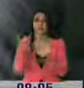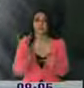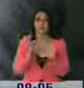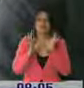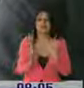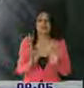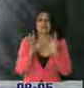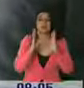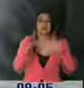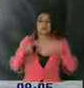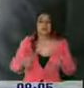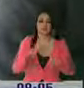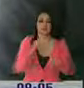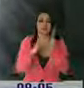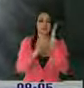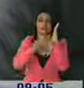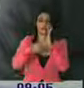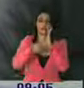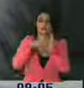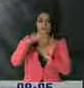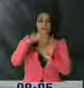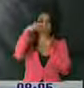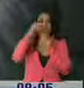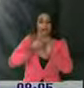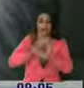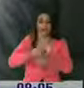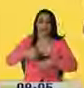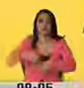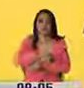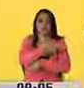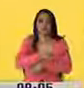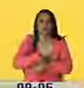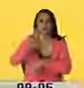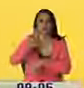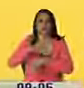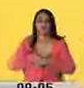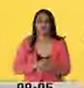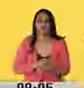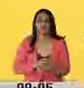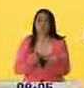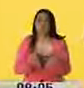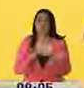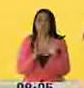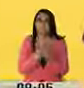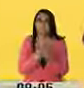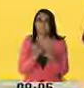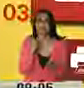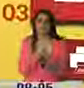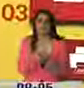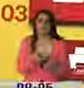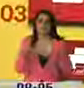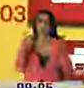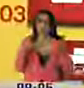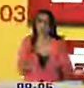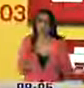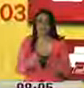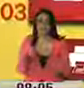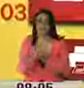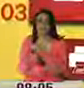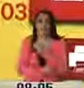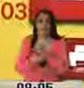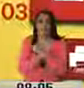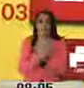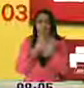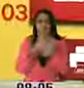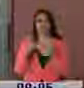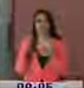podamos atender aquí en la agencia principal ubicada en la Amazonas y Naciones Unidas. Es importante destacar que pasaportes oficiales en el exterior,